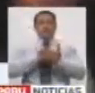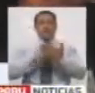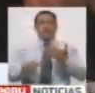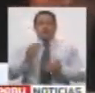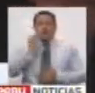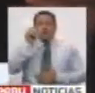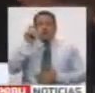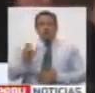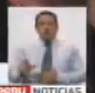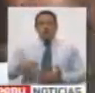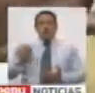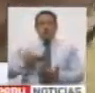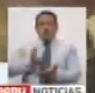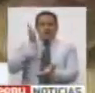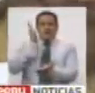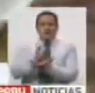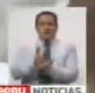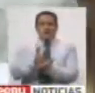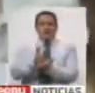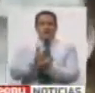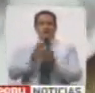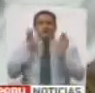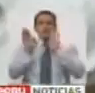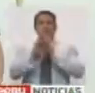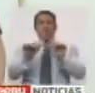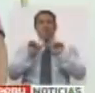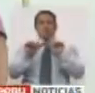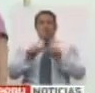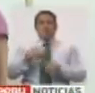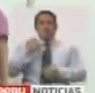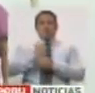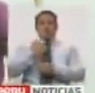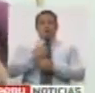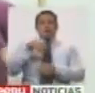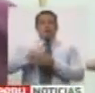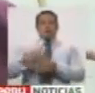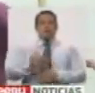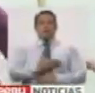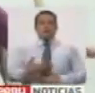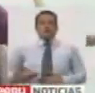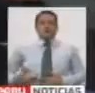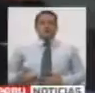que Julio Guzmán pueda ser sancionado si continúa con su campaña proselitista.